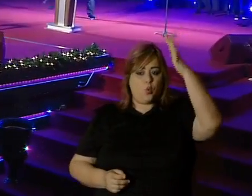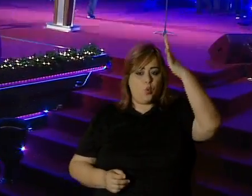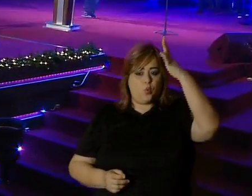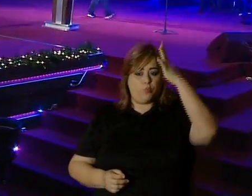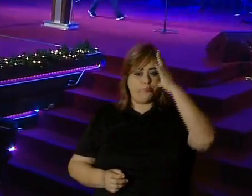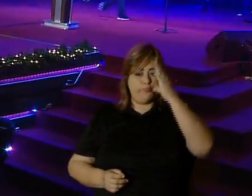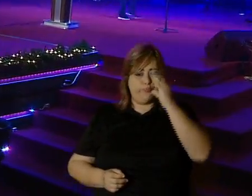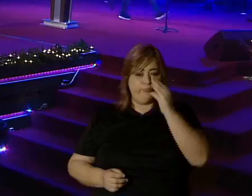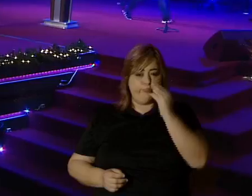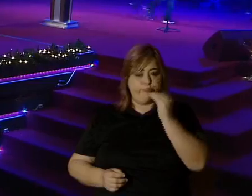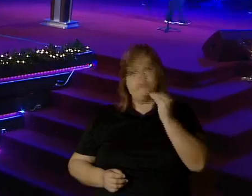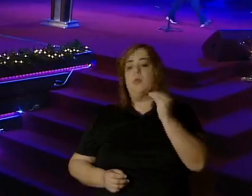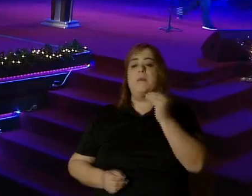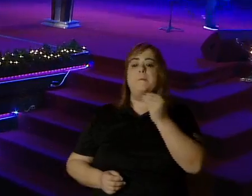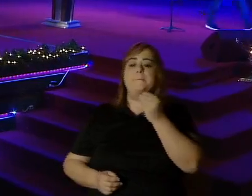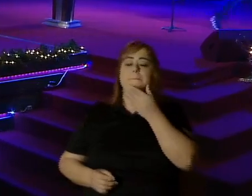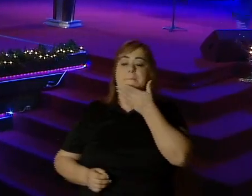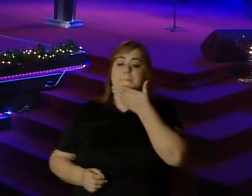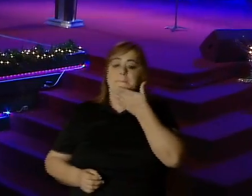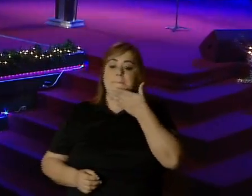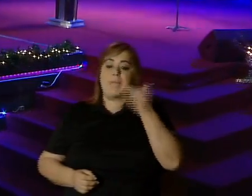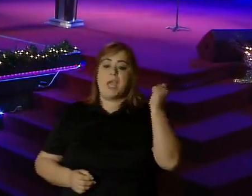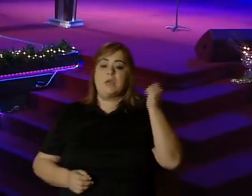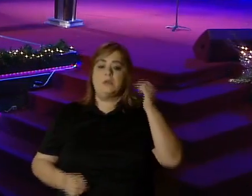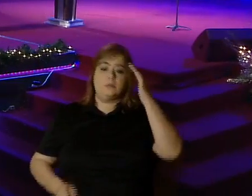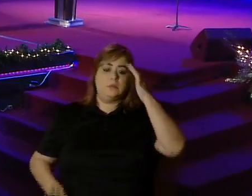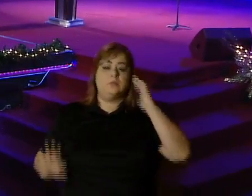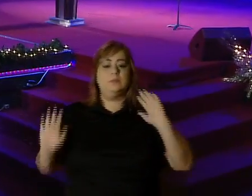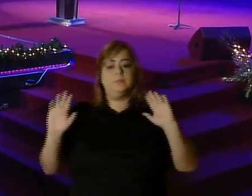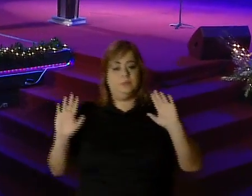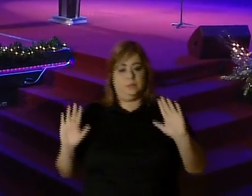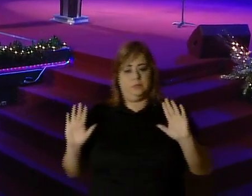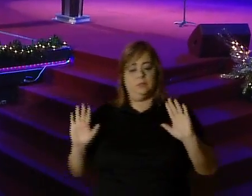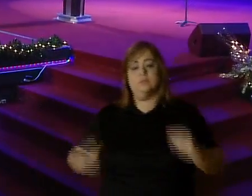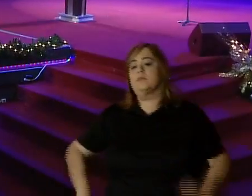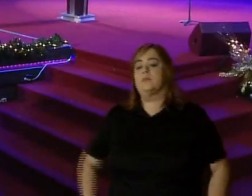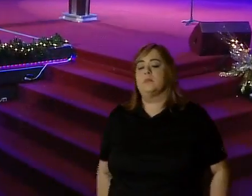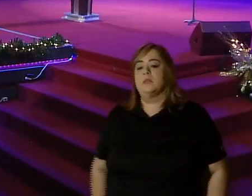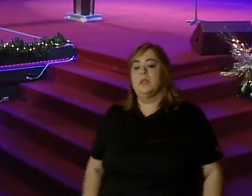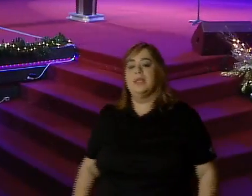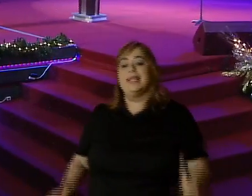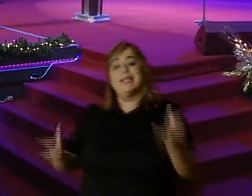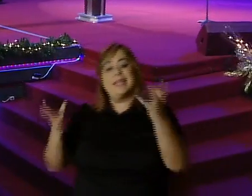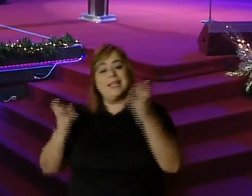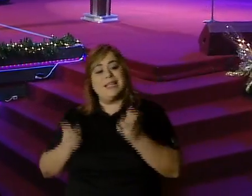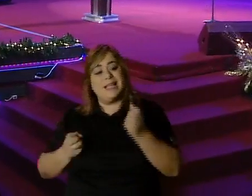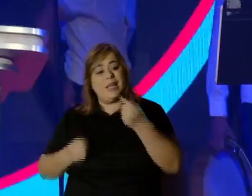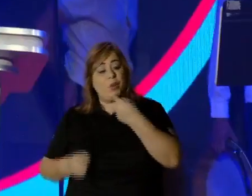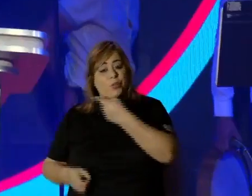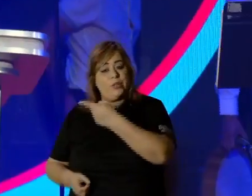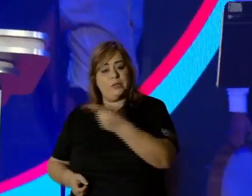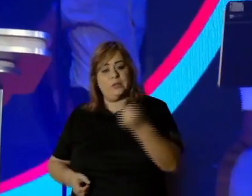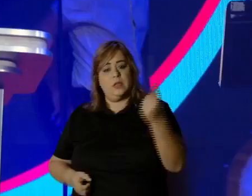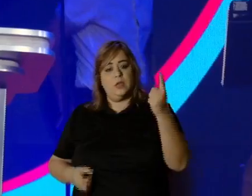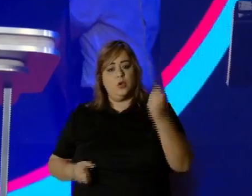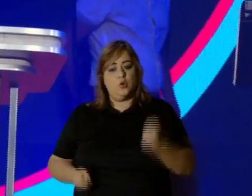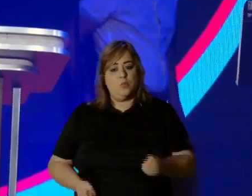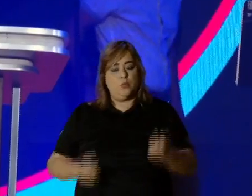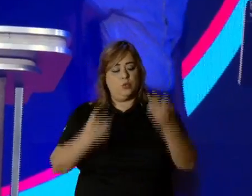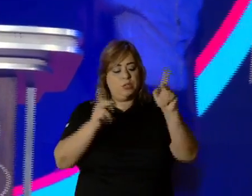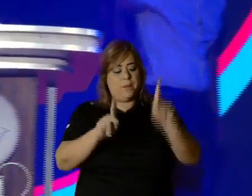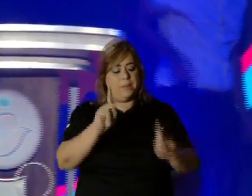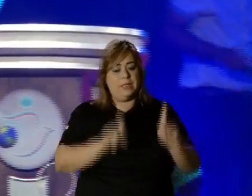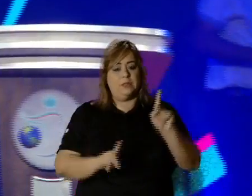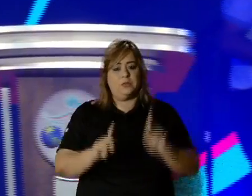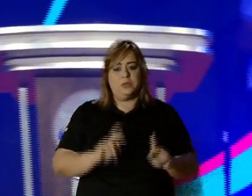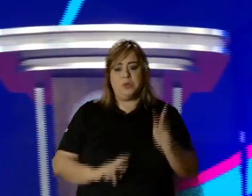poco intensa. Está buena para Manuel. Gloria a Dios. Hay dos foquitos ahí. Yo quiero decirle que muchos se escandalizan cuando oyen